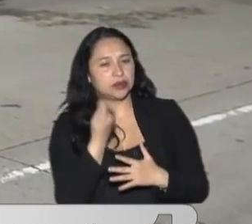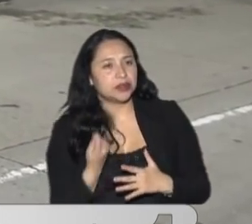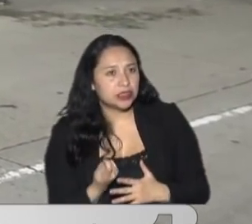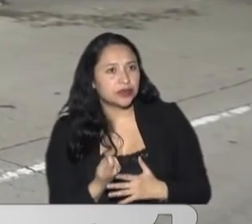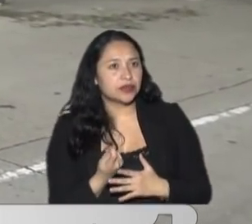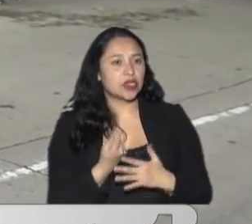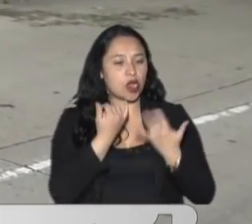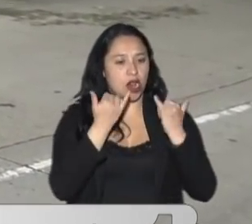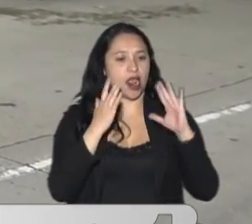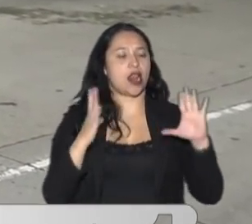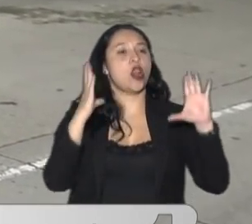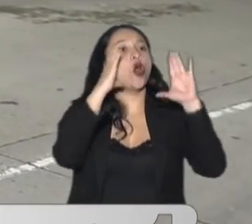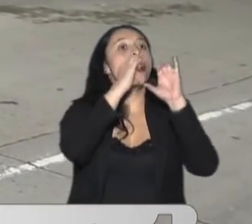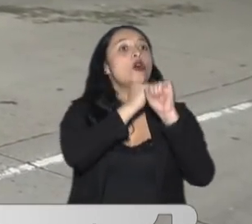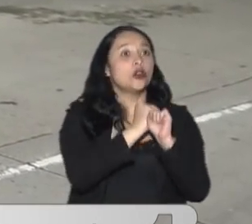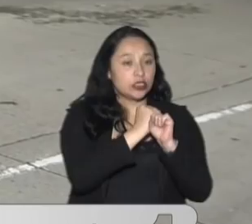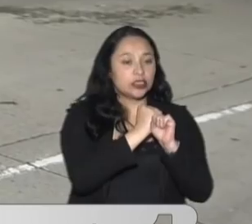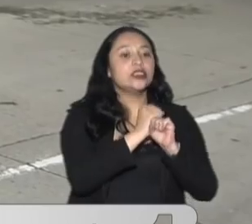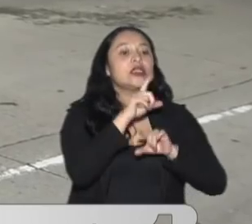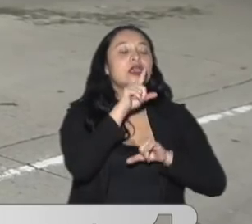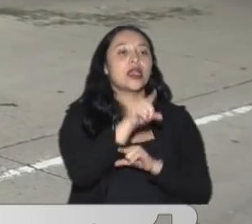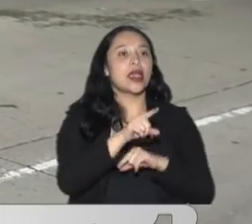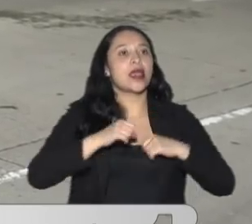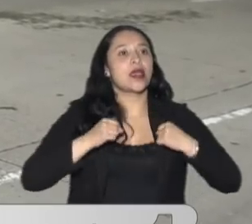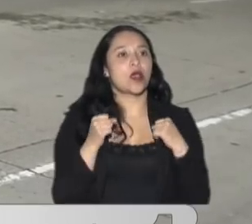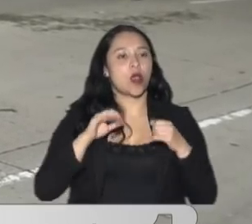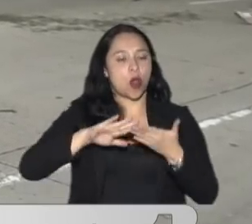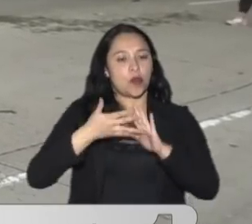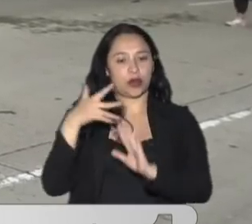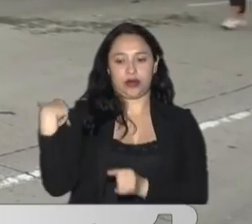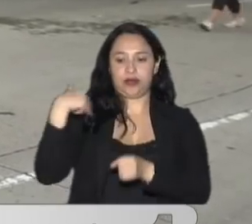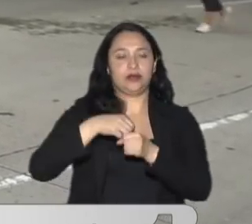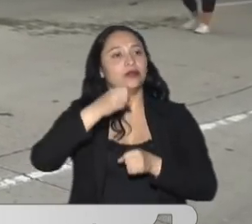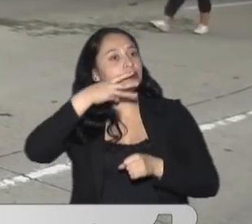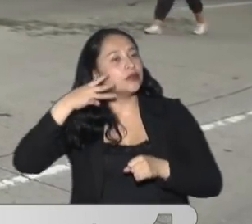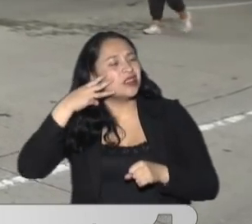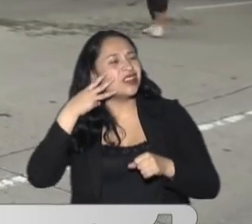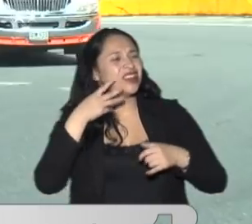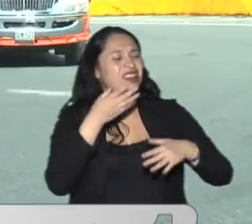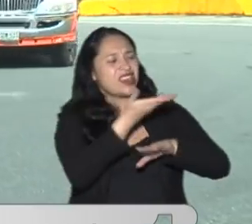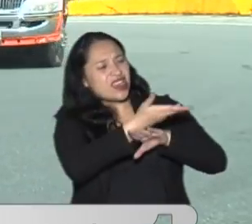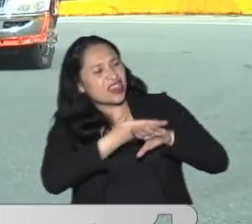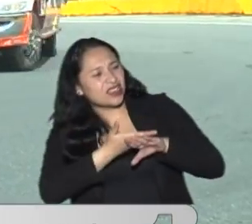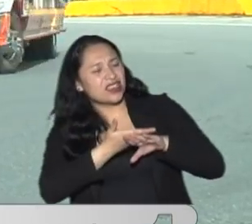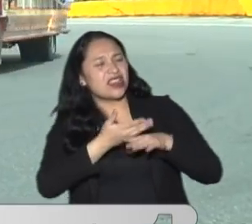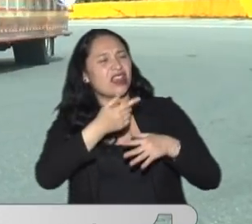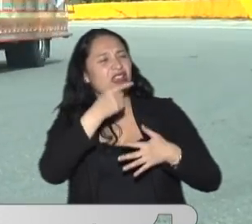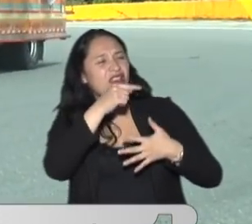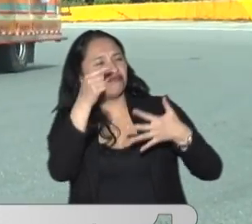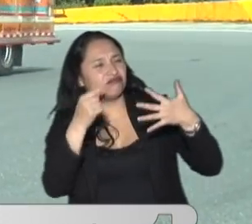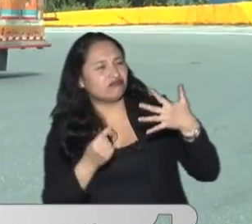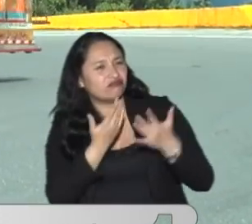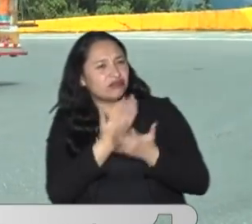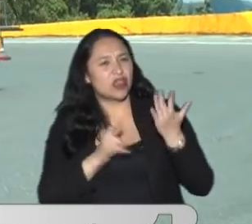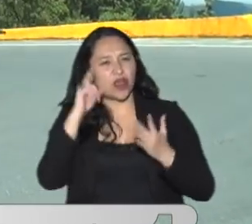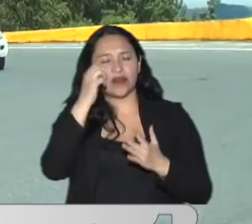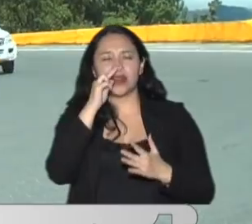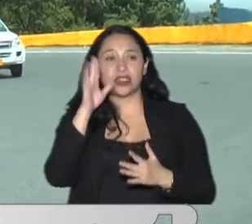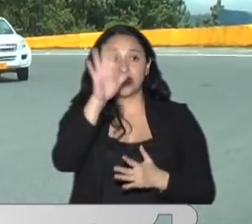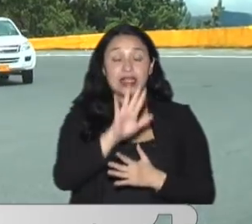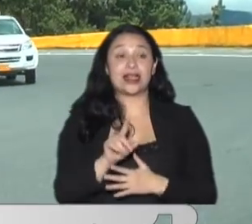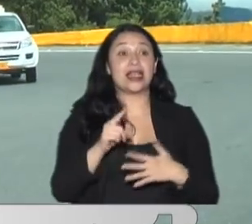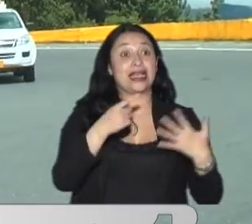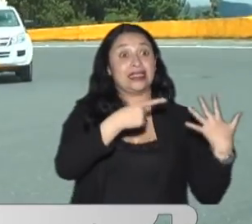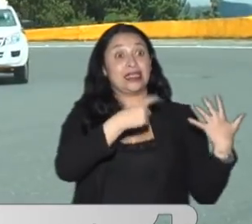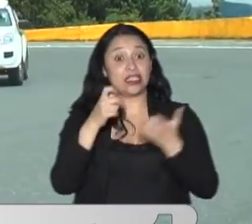la primera noche de los indígenas en Bogotá y también las exigencias que le hacen al gobierno nacional. Luego de recorrer más de 600